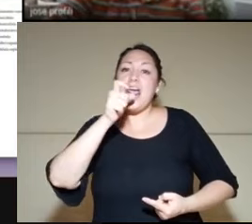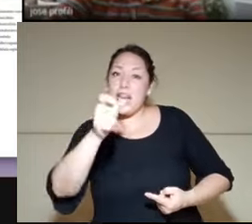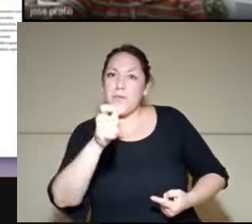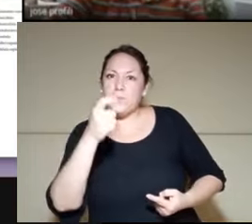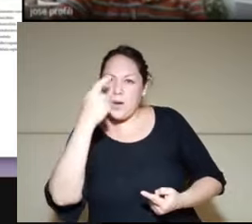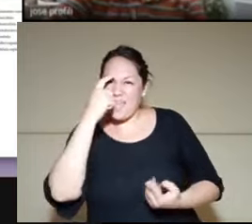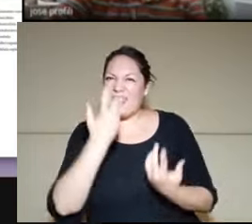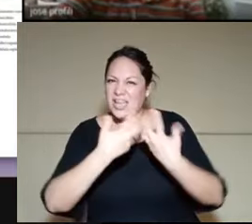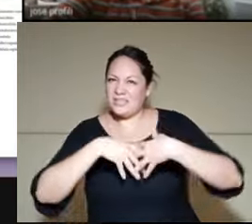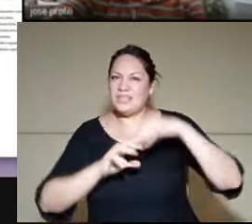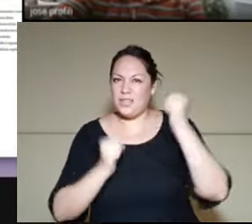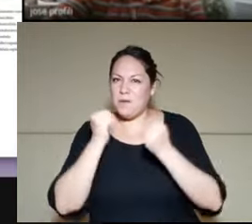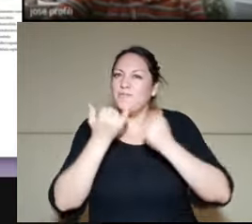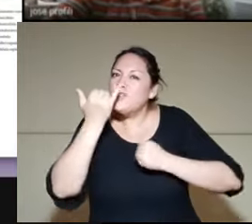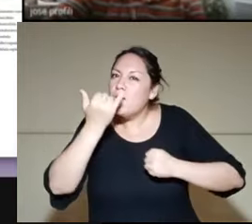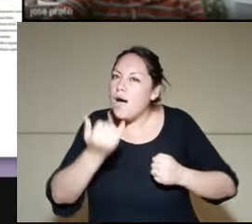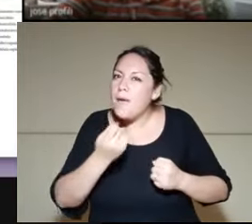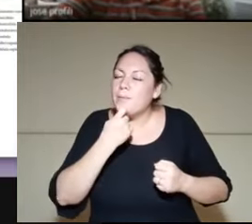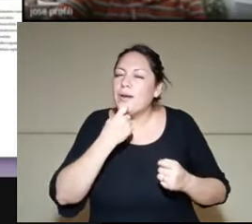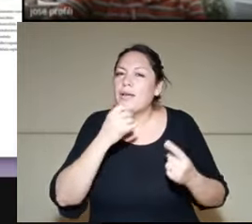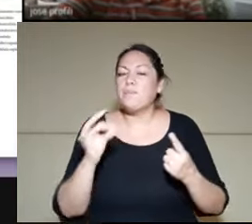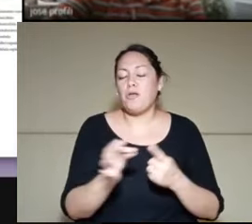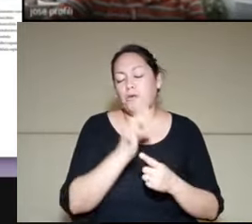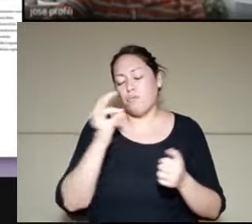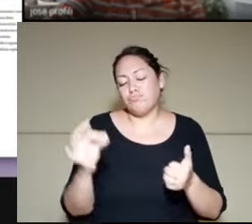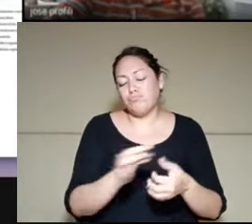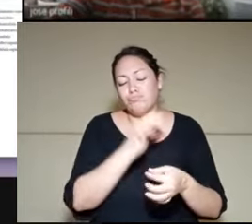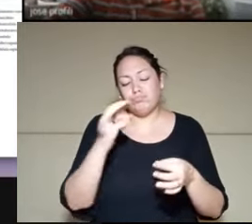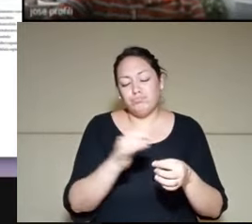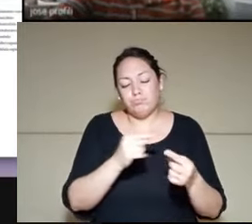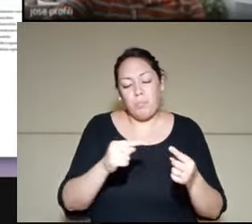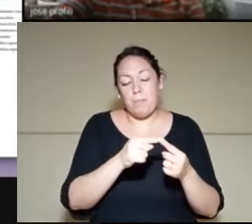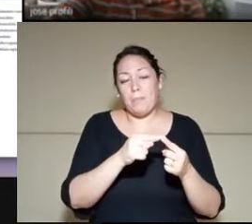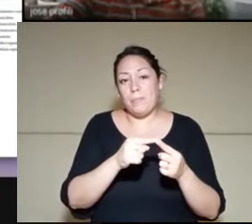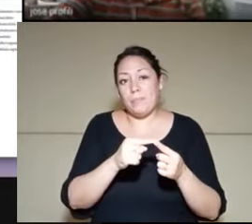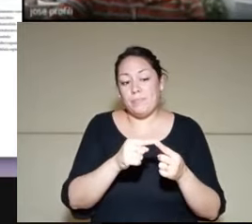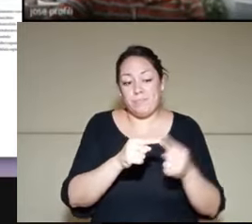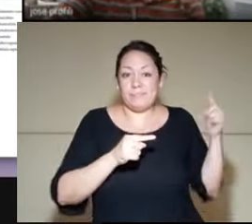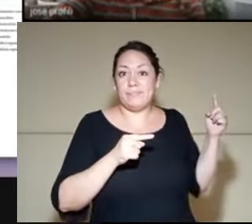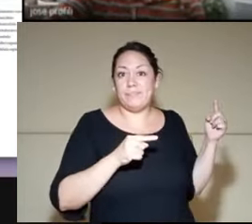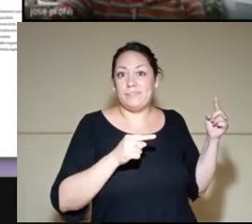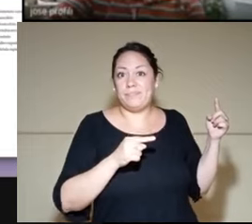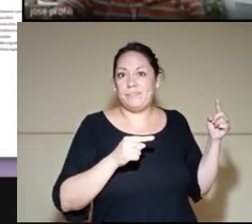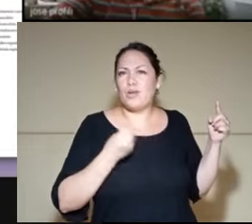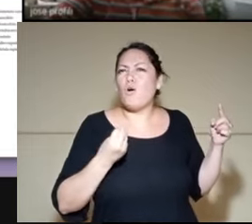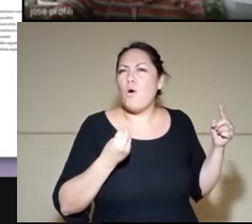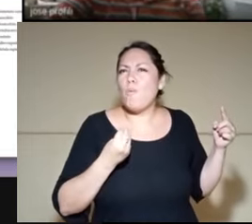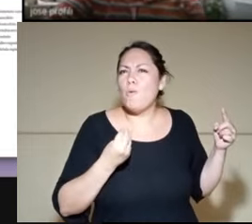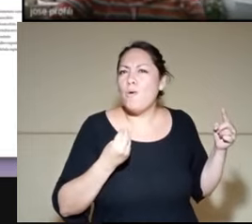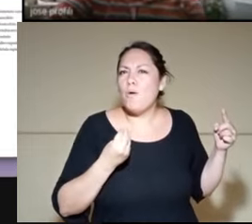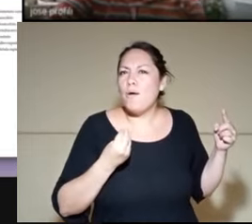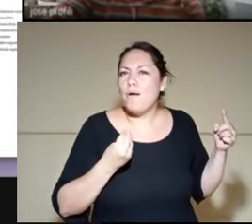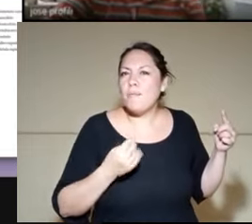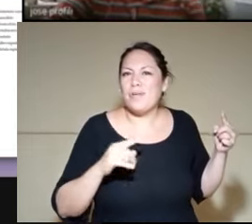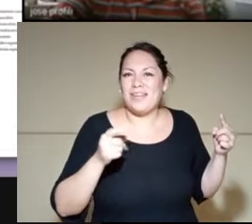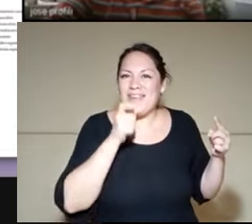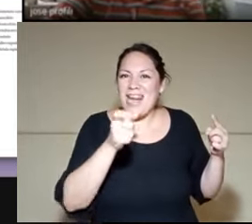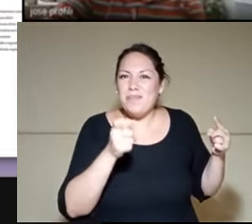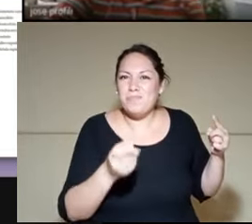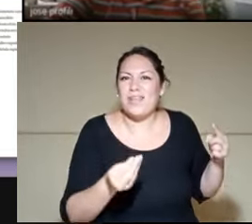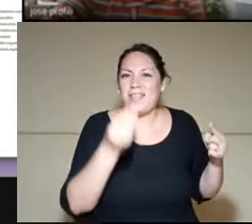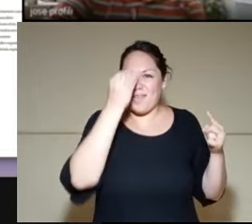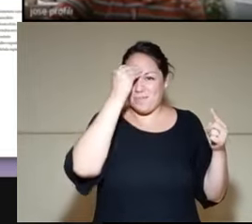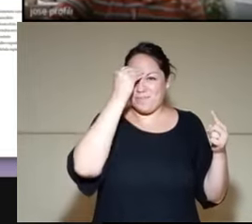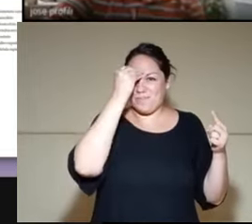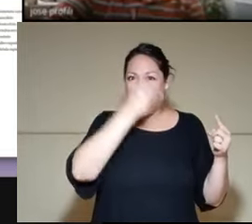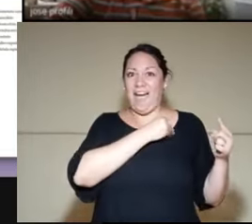nervioso responde y elabora respuestas. Si yo me estoy pinchando el dedo, lo que voy a hacer es correrlo. ¿Cómo corro el dedo? Y porque cuando